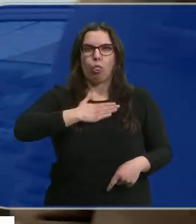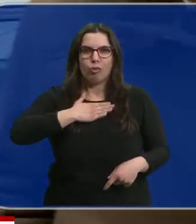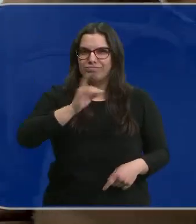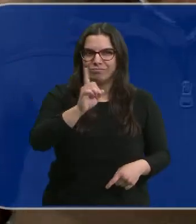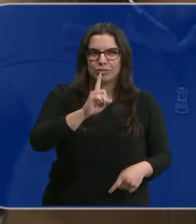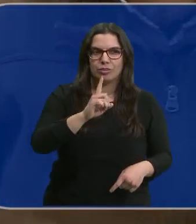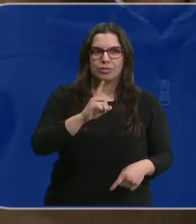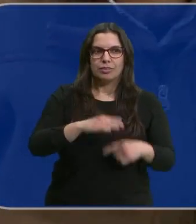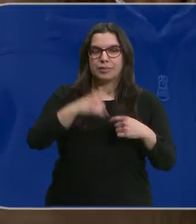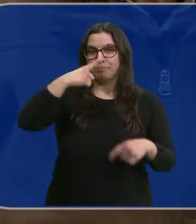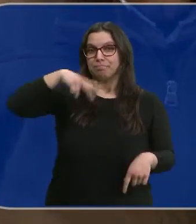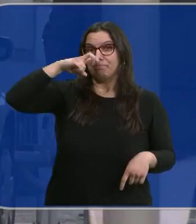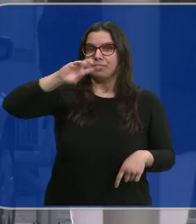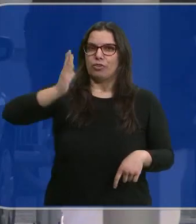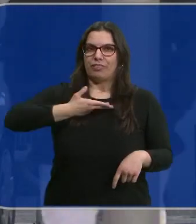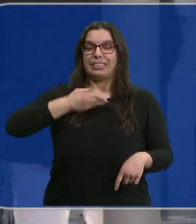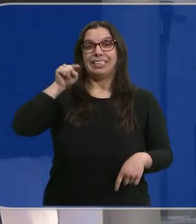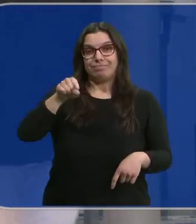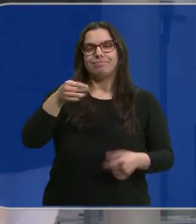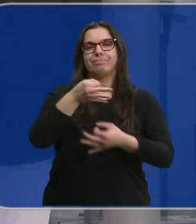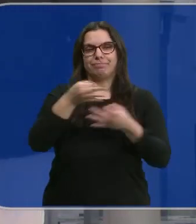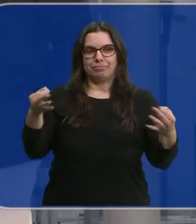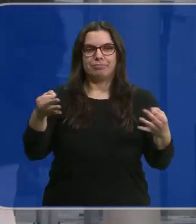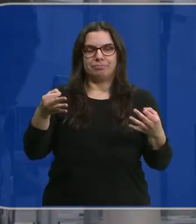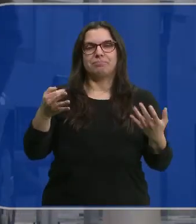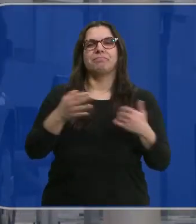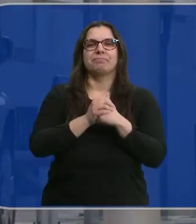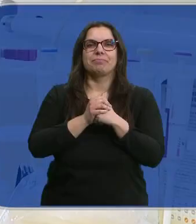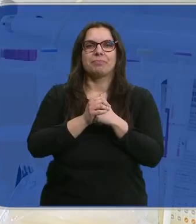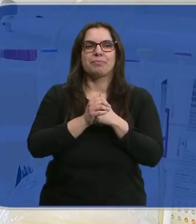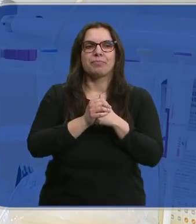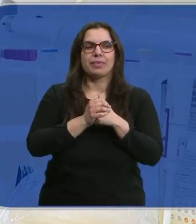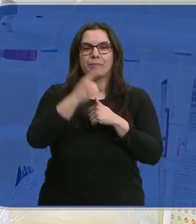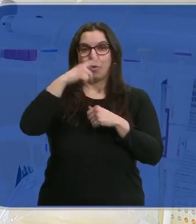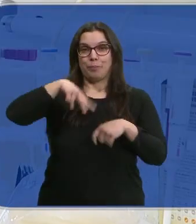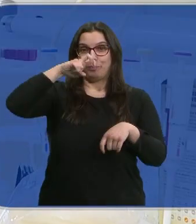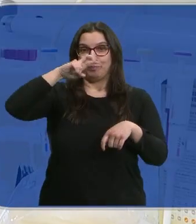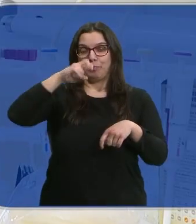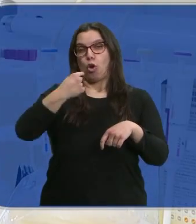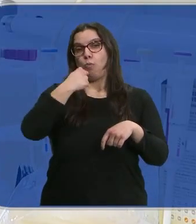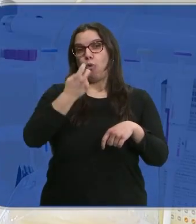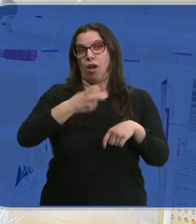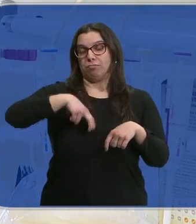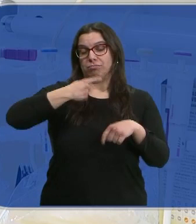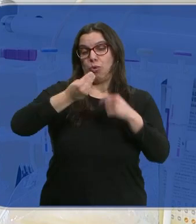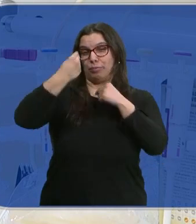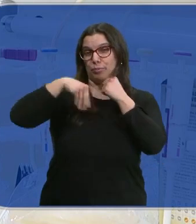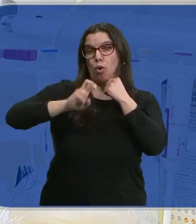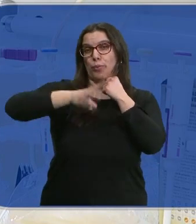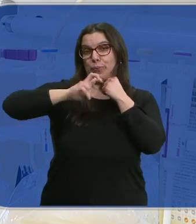Todo lo que pase por la nariz es lo que te pone malo. Eso es, vamos bien encaminados. Entran por la nariz normalmente o por la boca y de